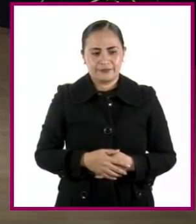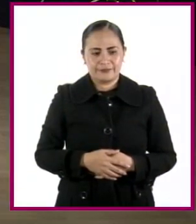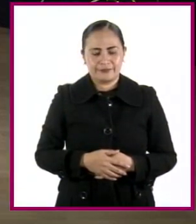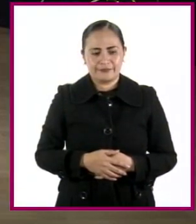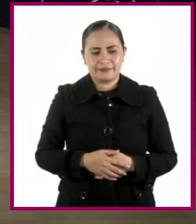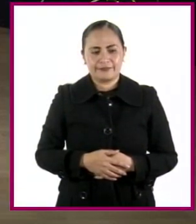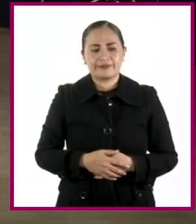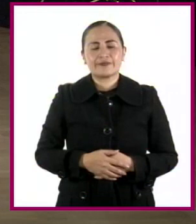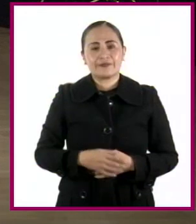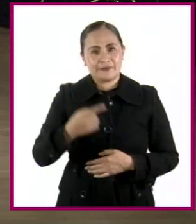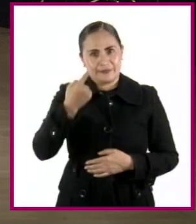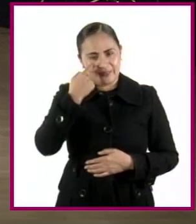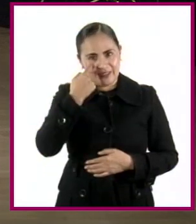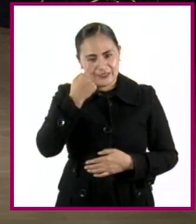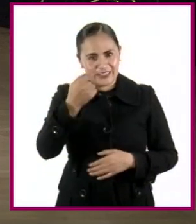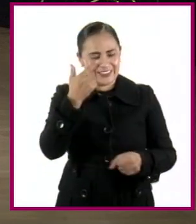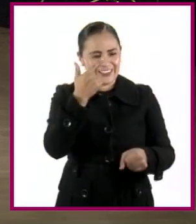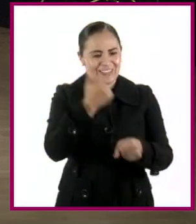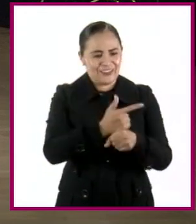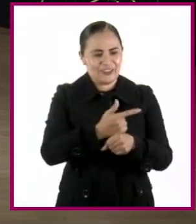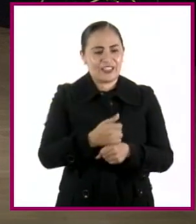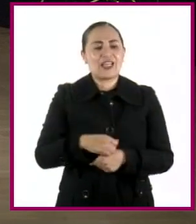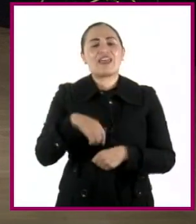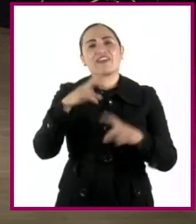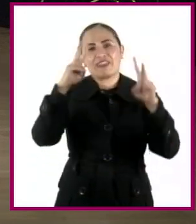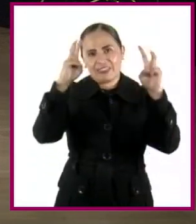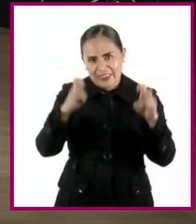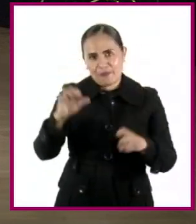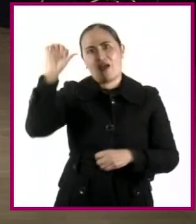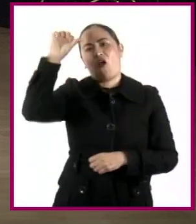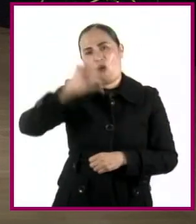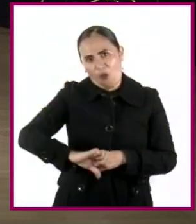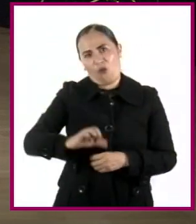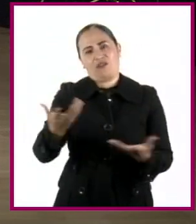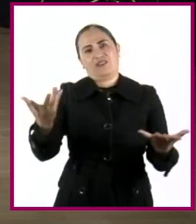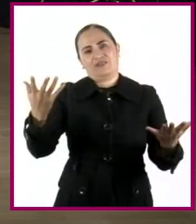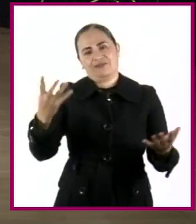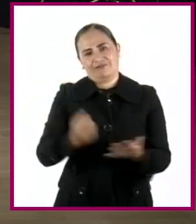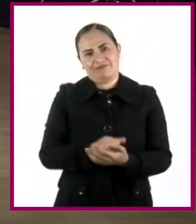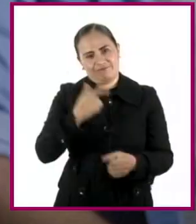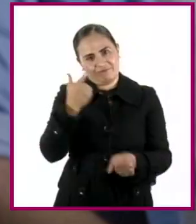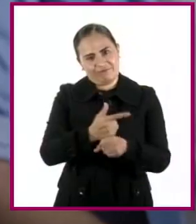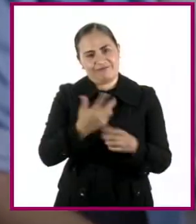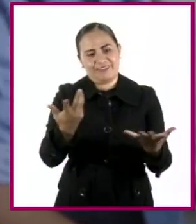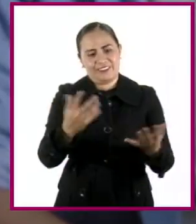Mira, Ernesto, lo que encontré. El tema del programa de hoy. A ver.